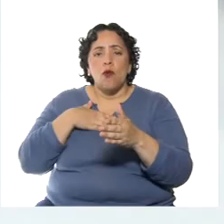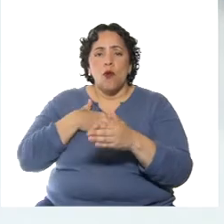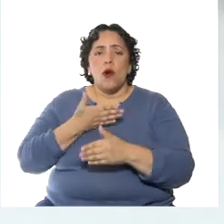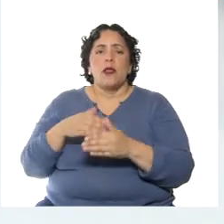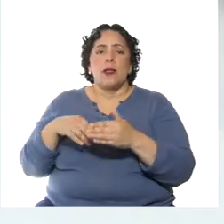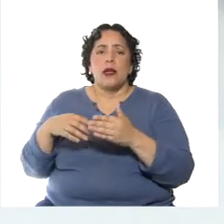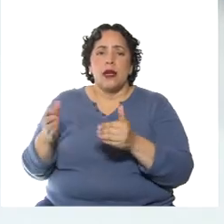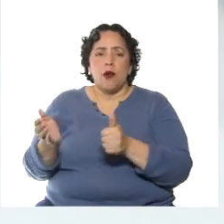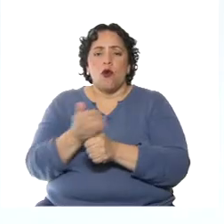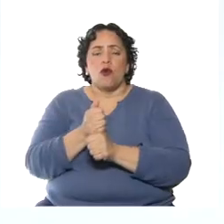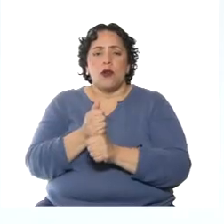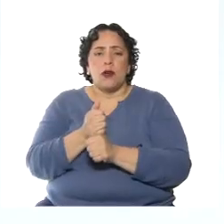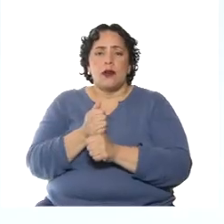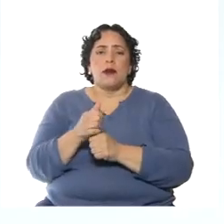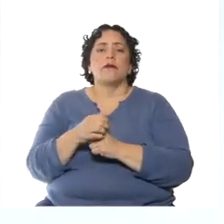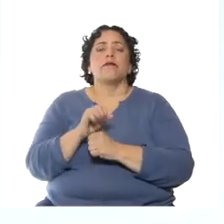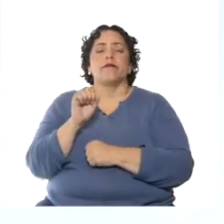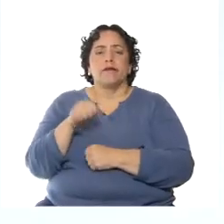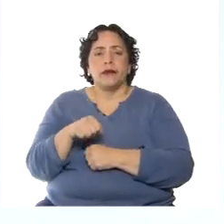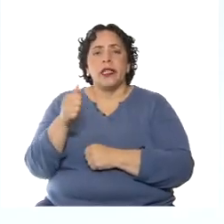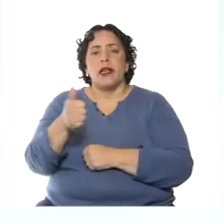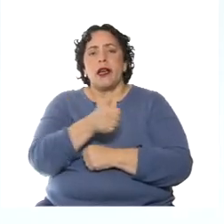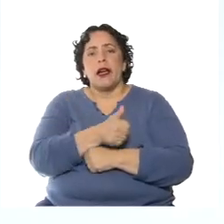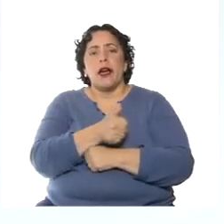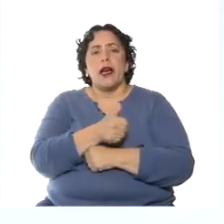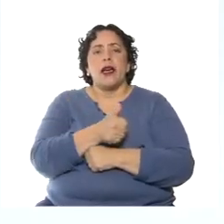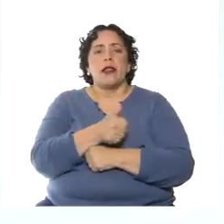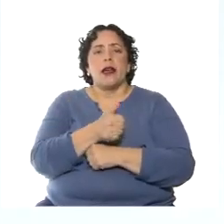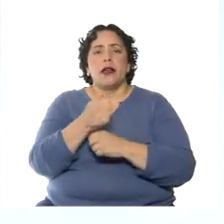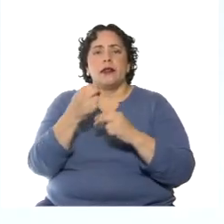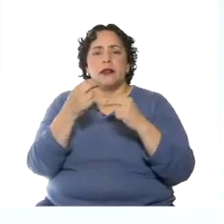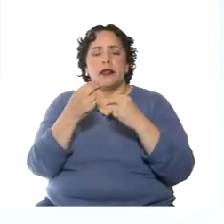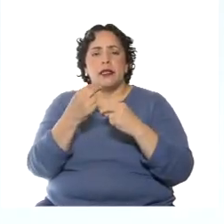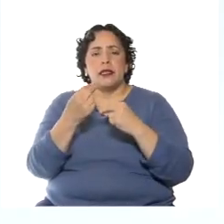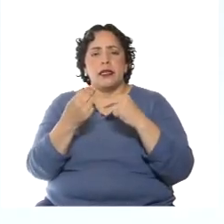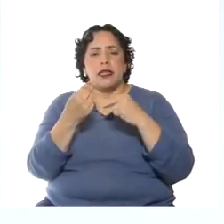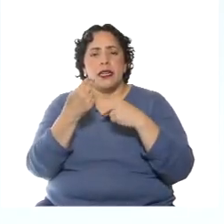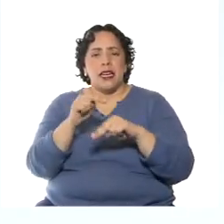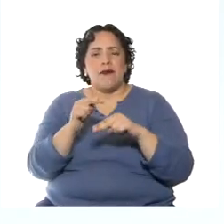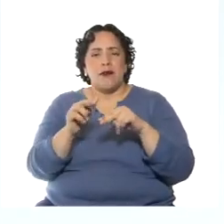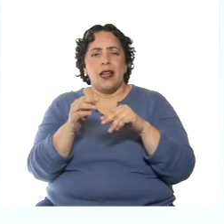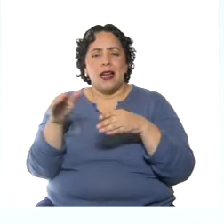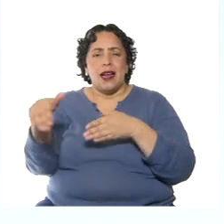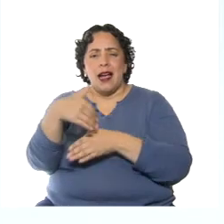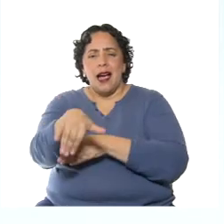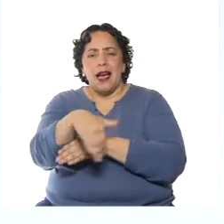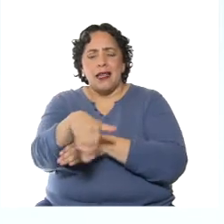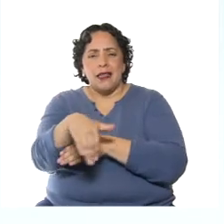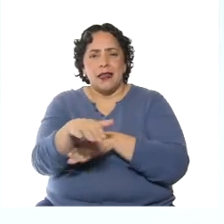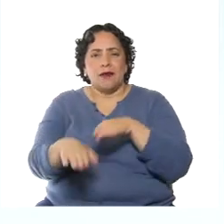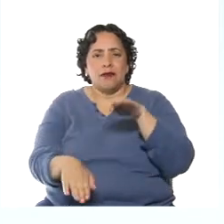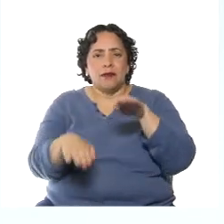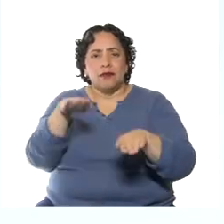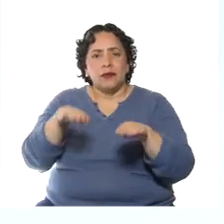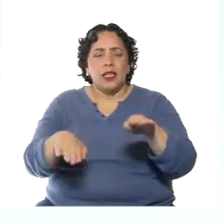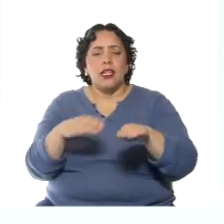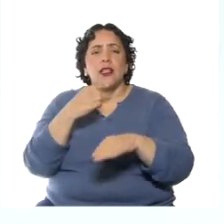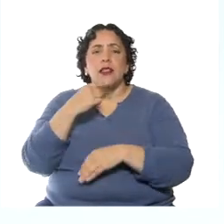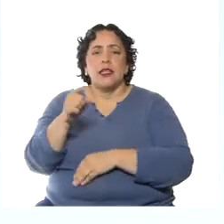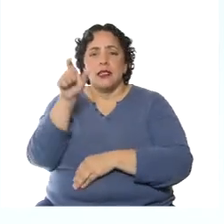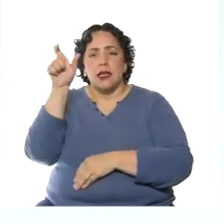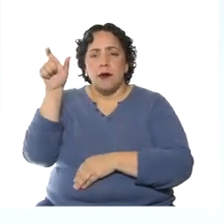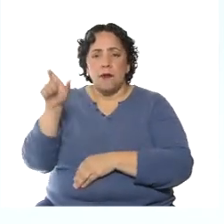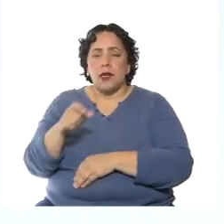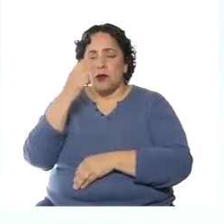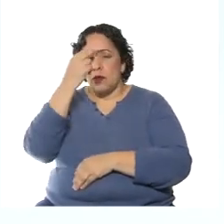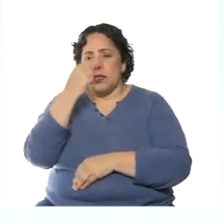pueda tener allí. Así es, mi profe. Cada una de los desniveles que pueda presentar una calle en particular le dice algo a esa